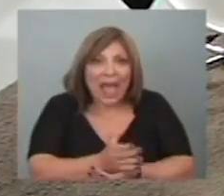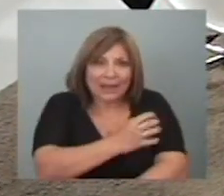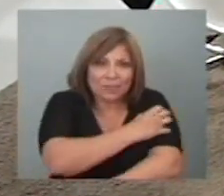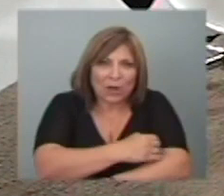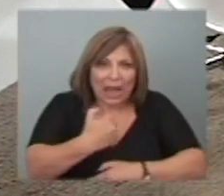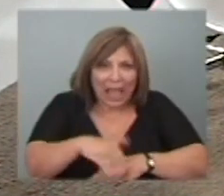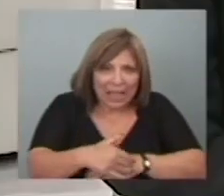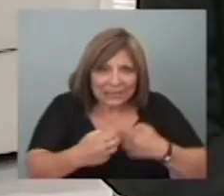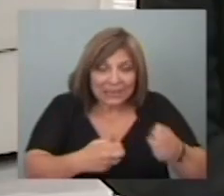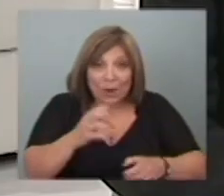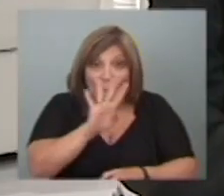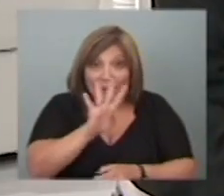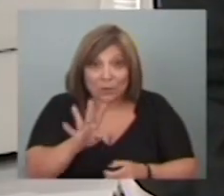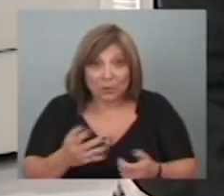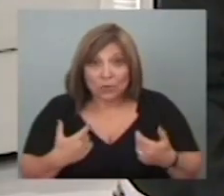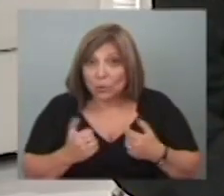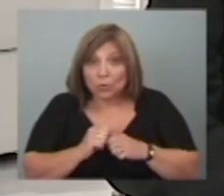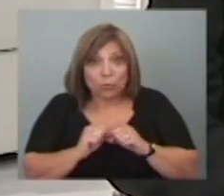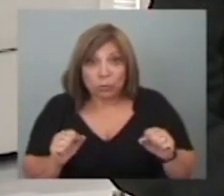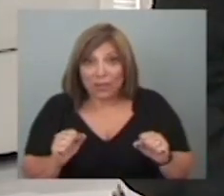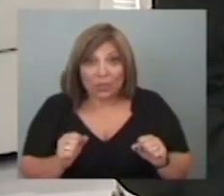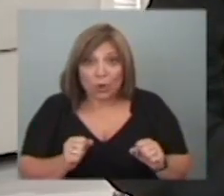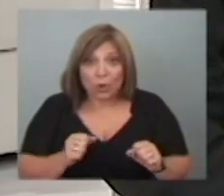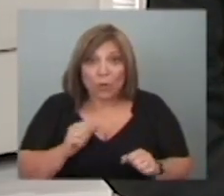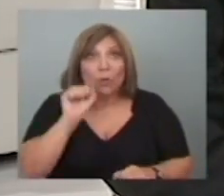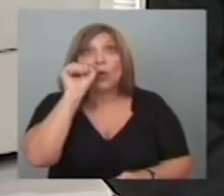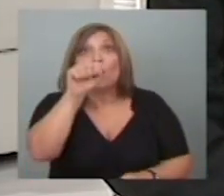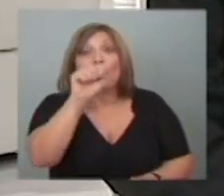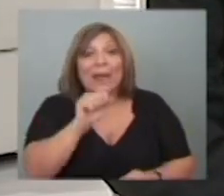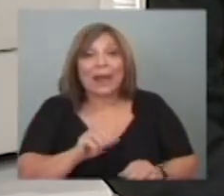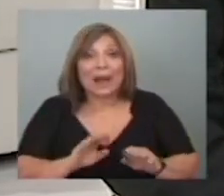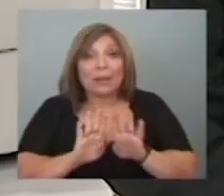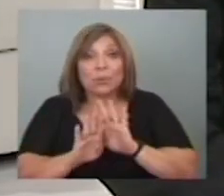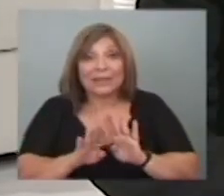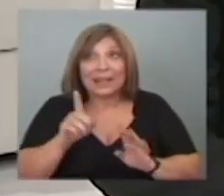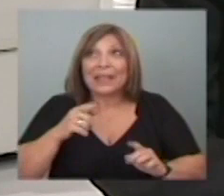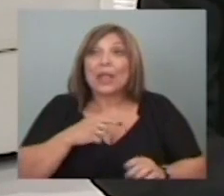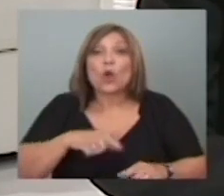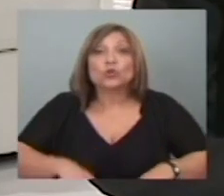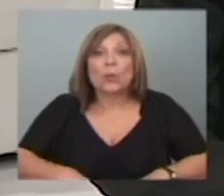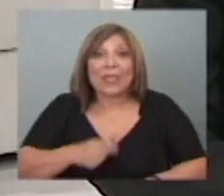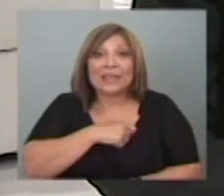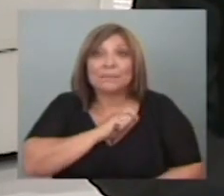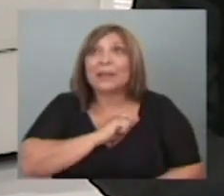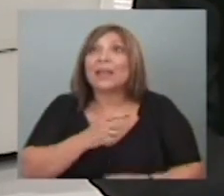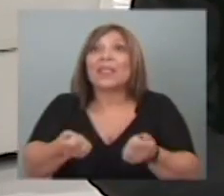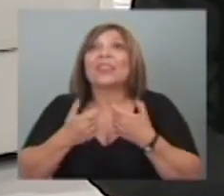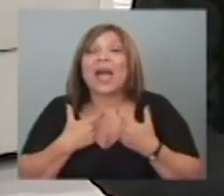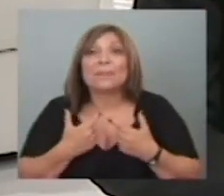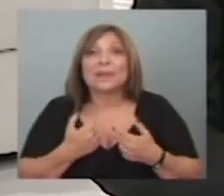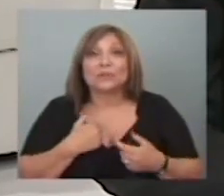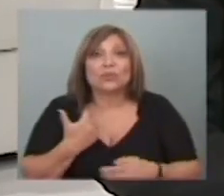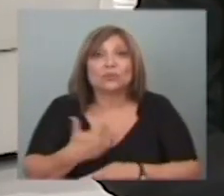artículo creo que es el 44. Yo no puedo tocar el consulado, la puerta del consulado de España, deme asilo o